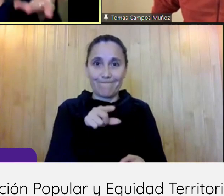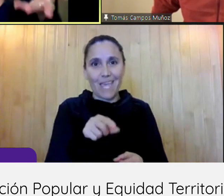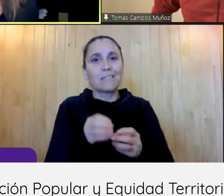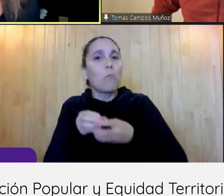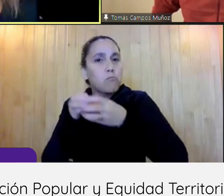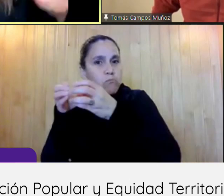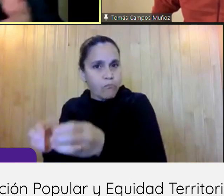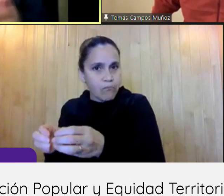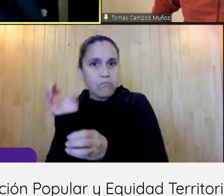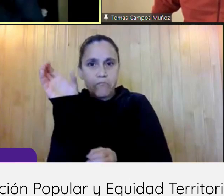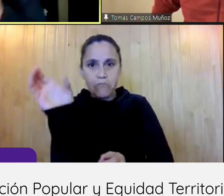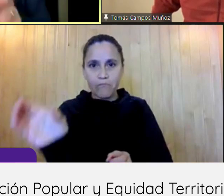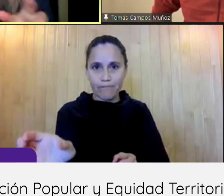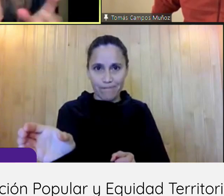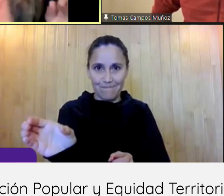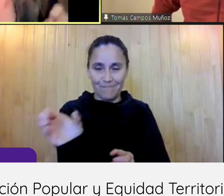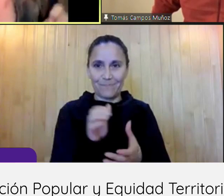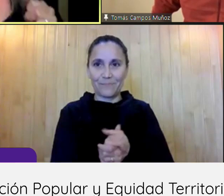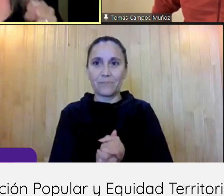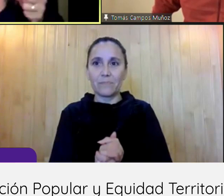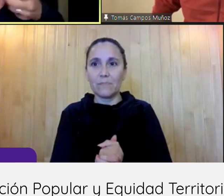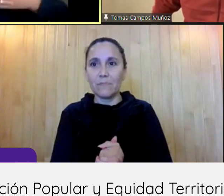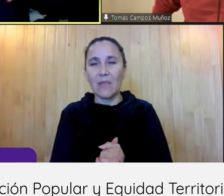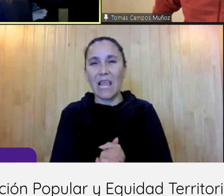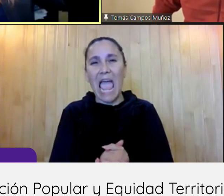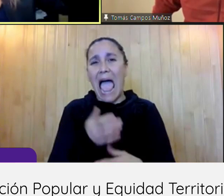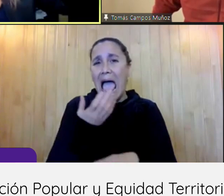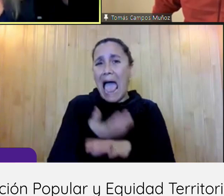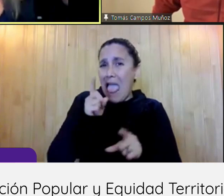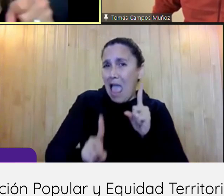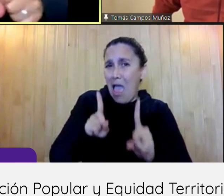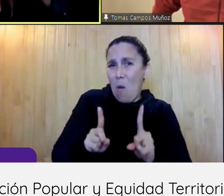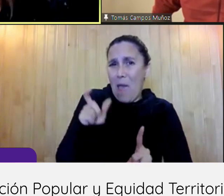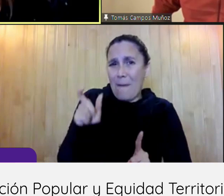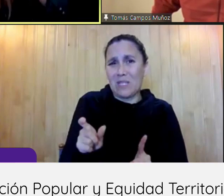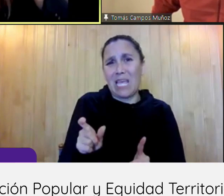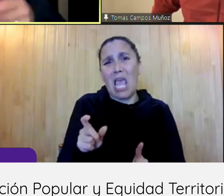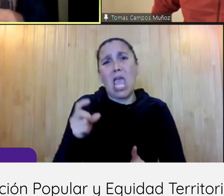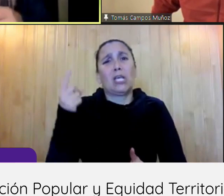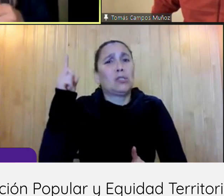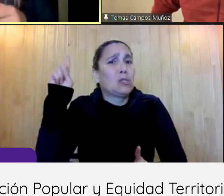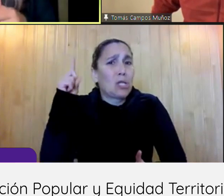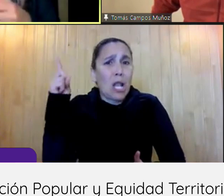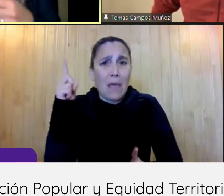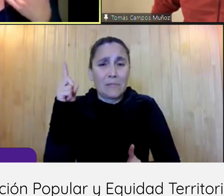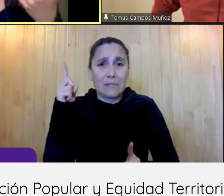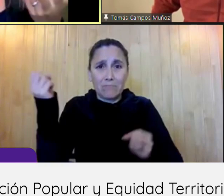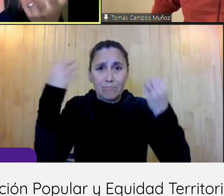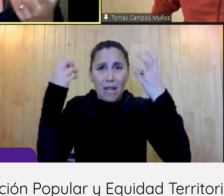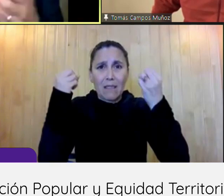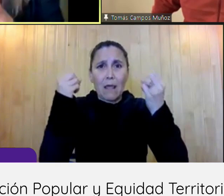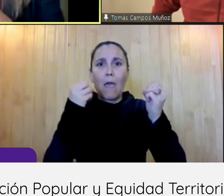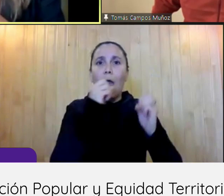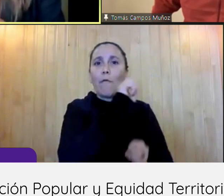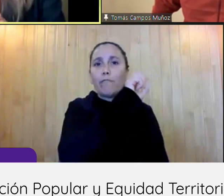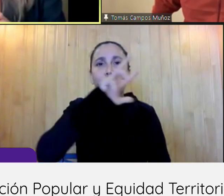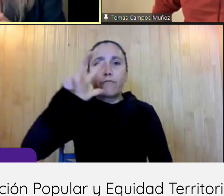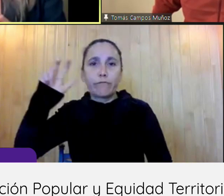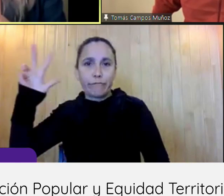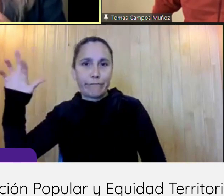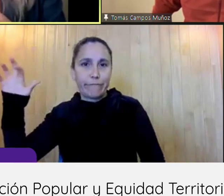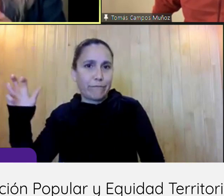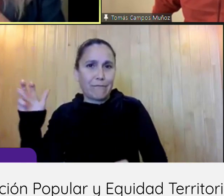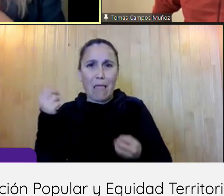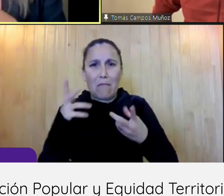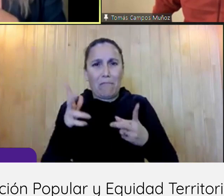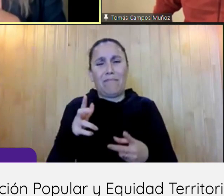no aprenden, que aprenden el abecedario y empiezan a trabajar como intérpretes sin tomar en cuenta la comunidad.